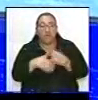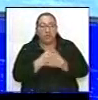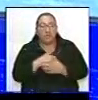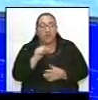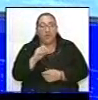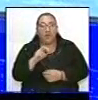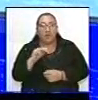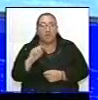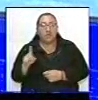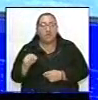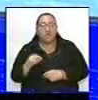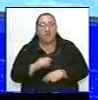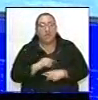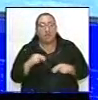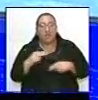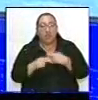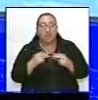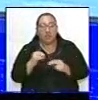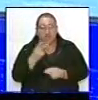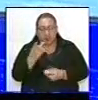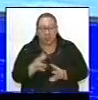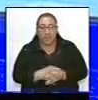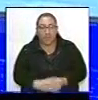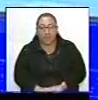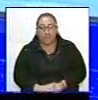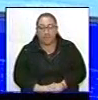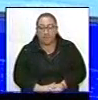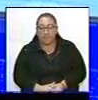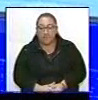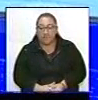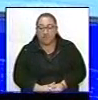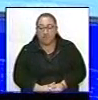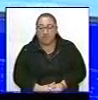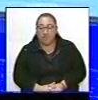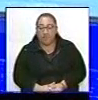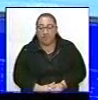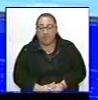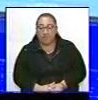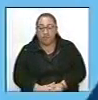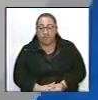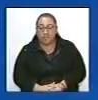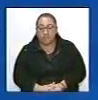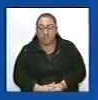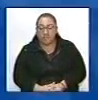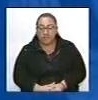serenazgos a nivel jurisdiccional. Adelante, por favor, señor director.